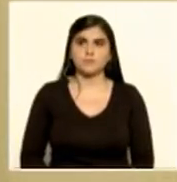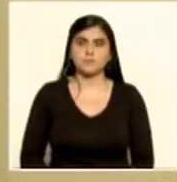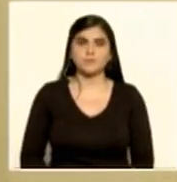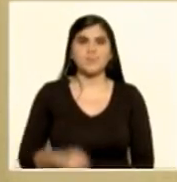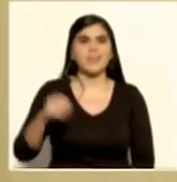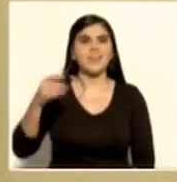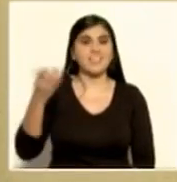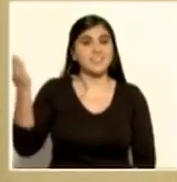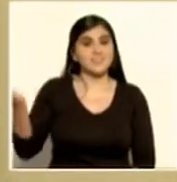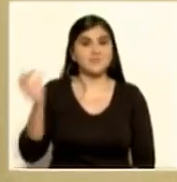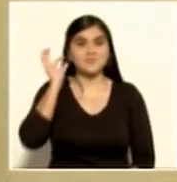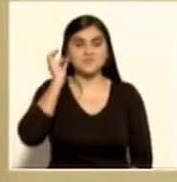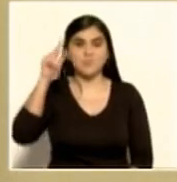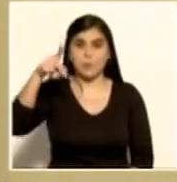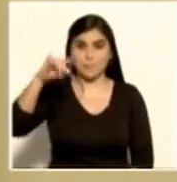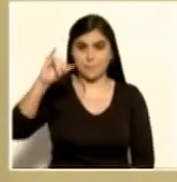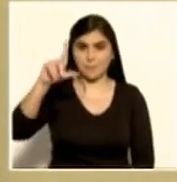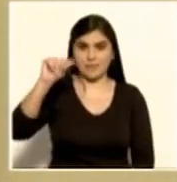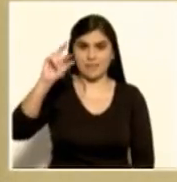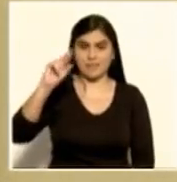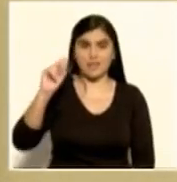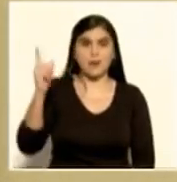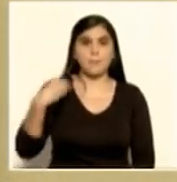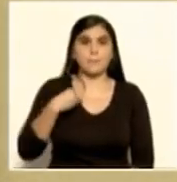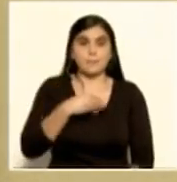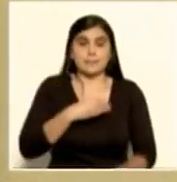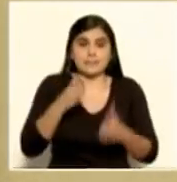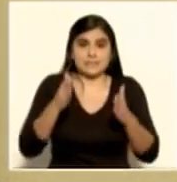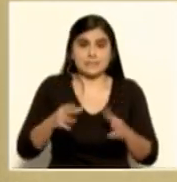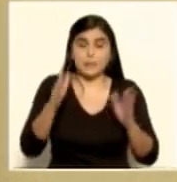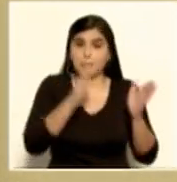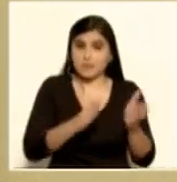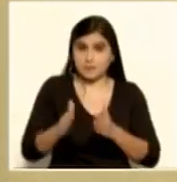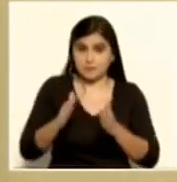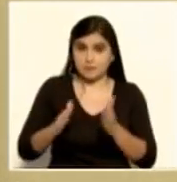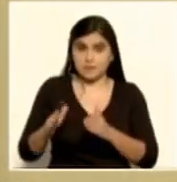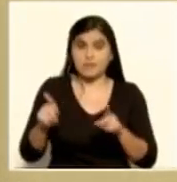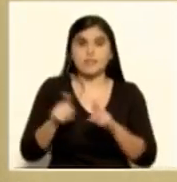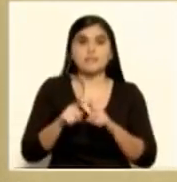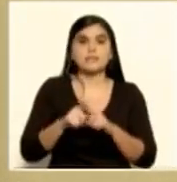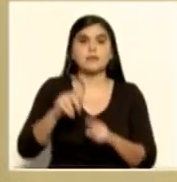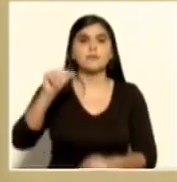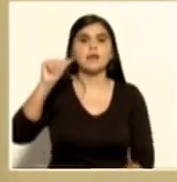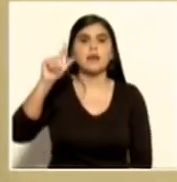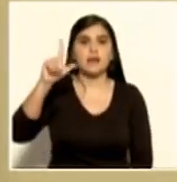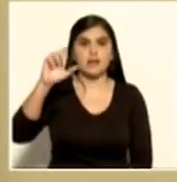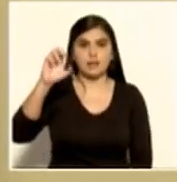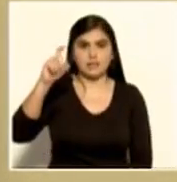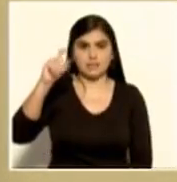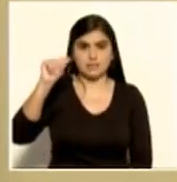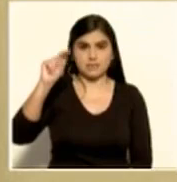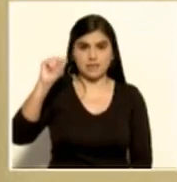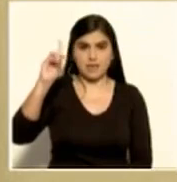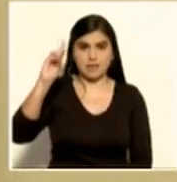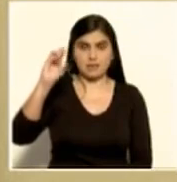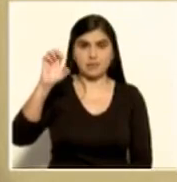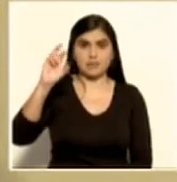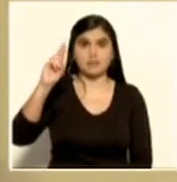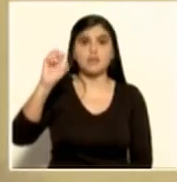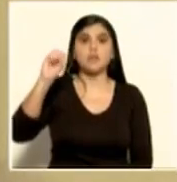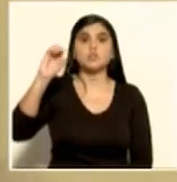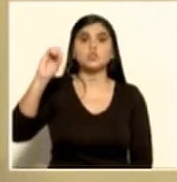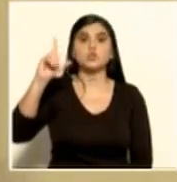Pilar, estimada compañera ministra de Planificación, y a don Alexander Solís, presidente de la